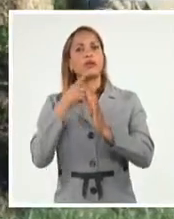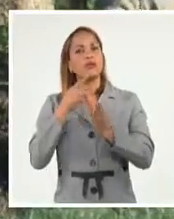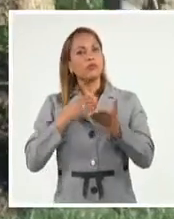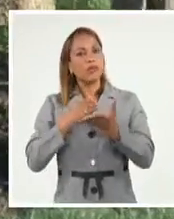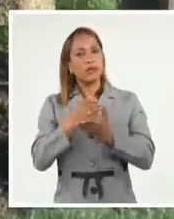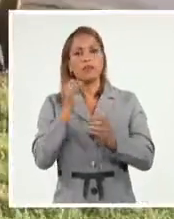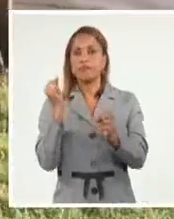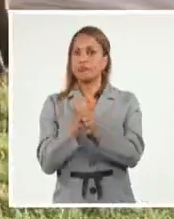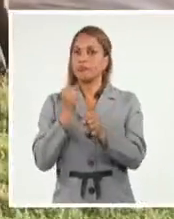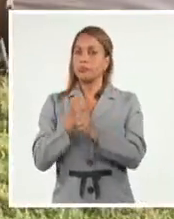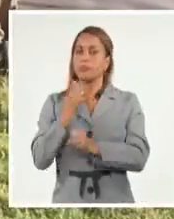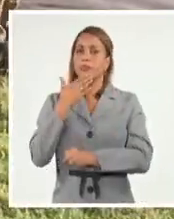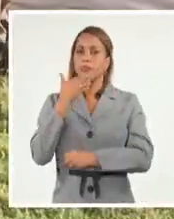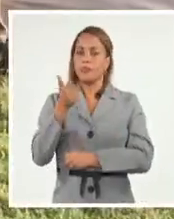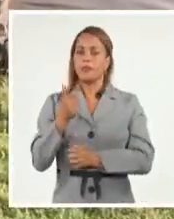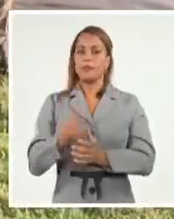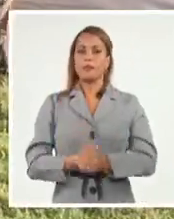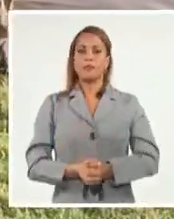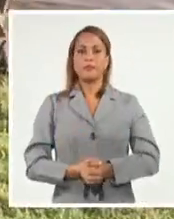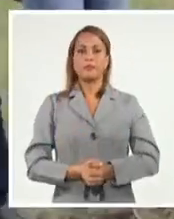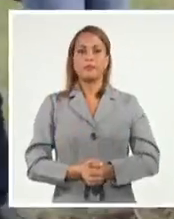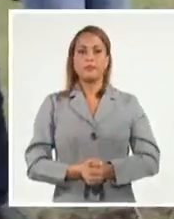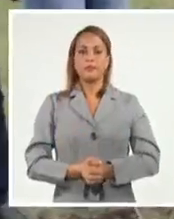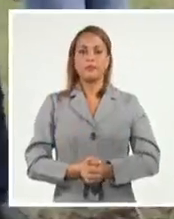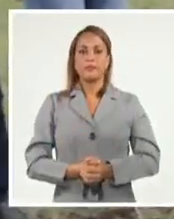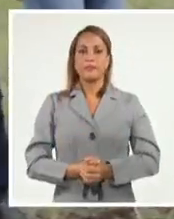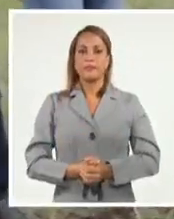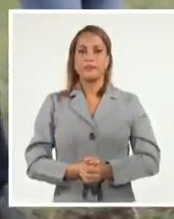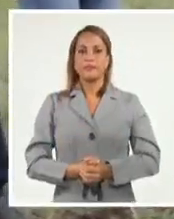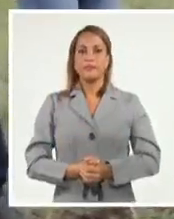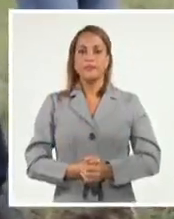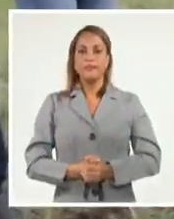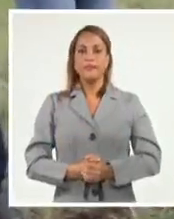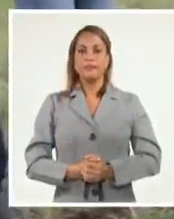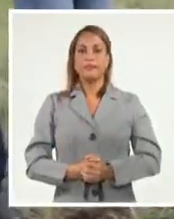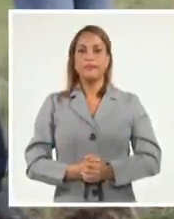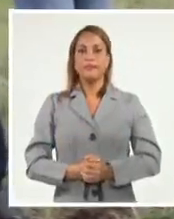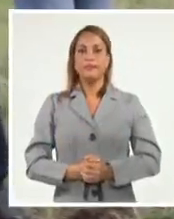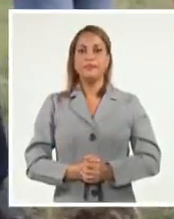matanceros. Desde Matanzas, Lisania Laosa Llanes, Sistema Informativo de la Televisión Cubana.